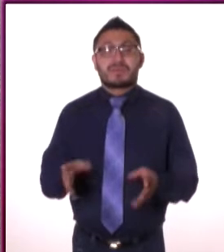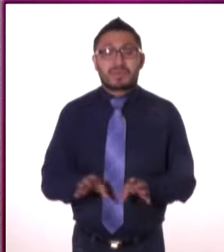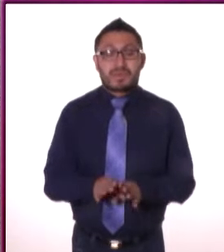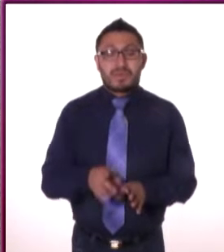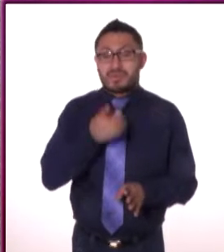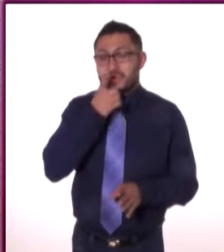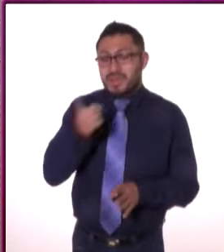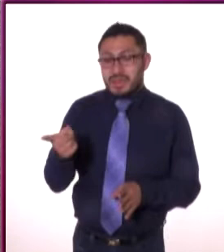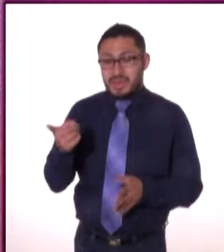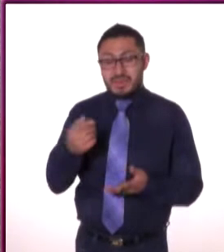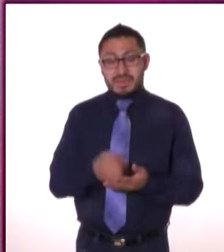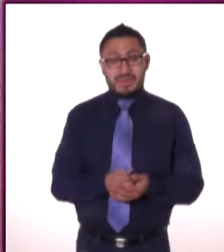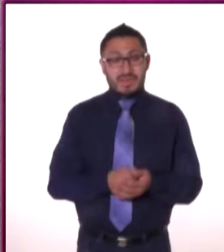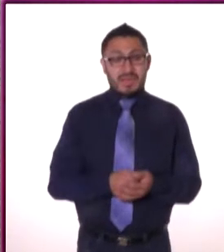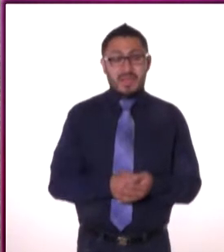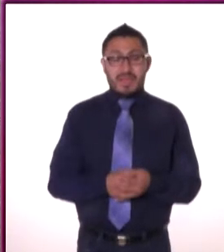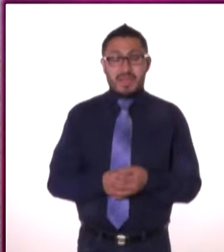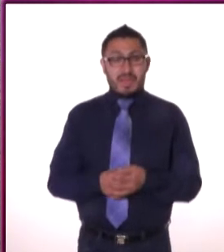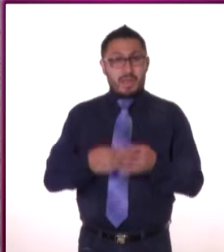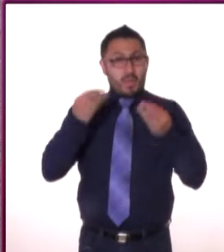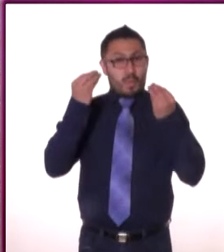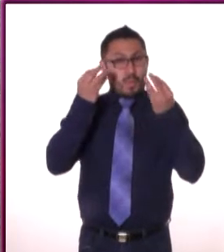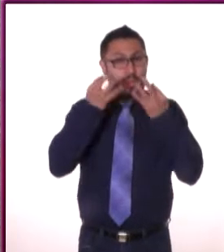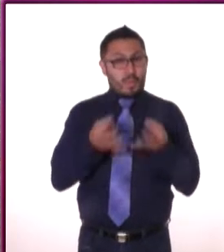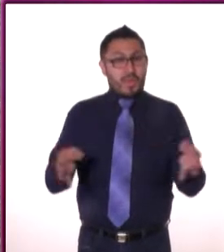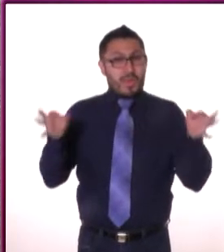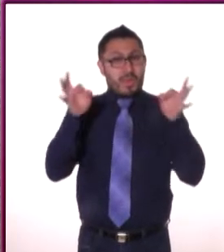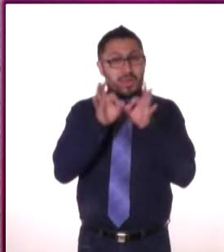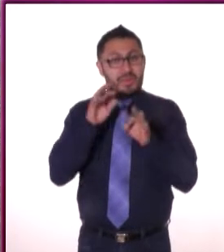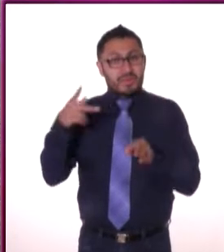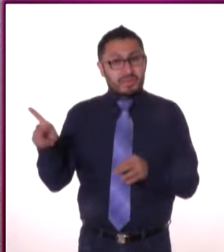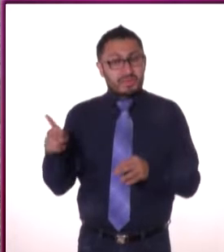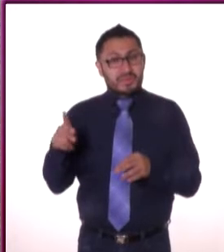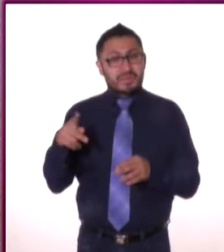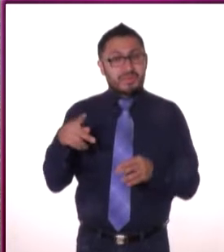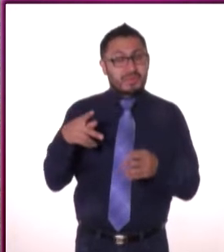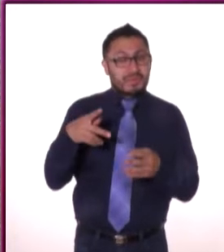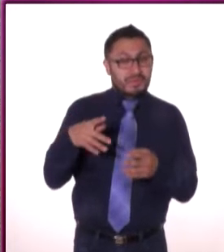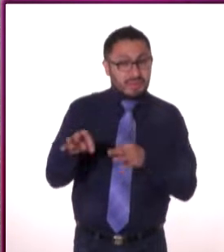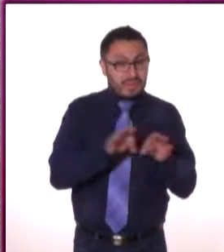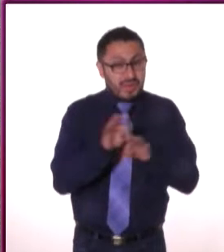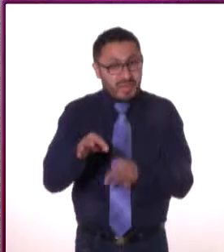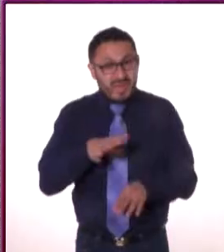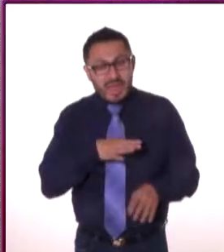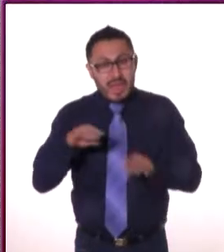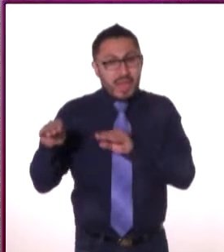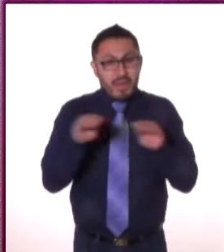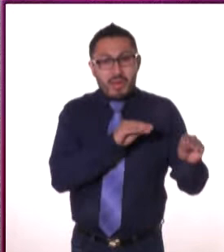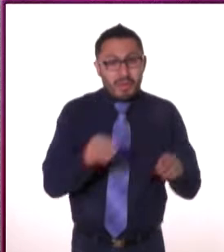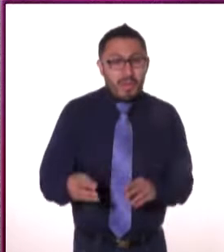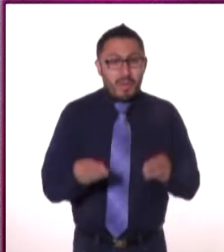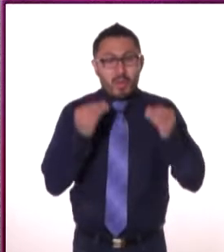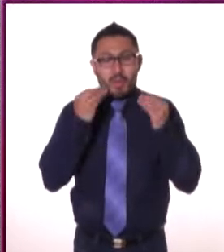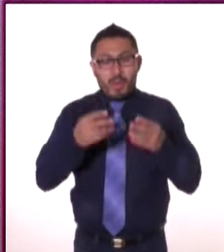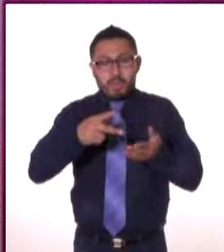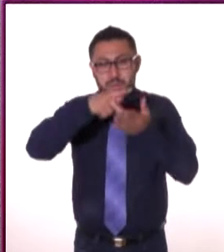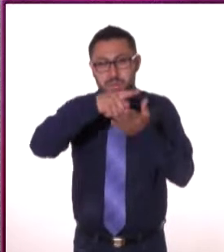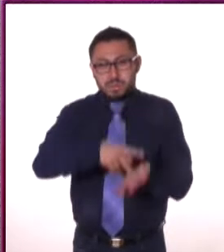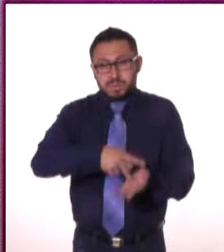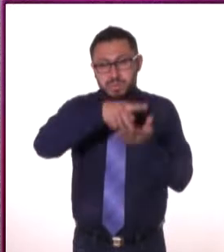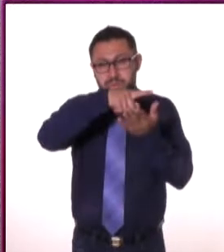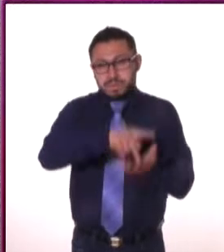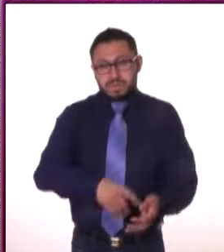eso le da a entender la gran importancia de sus dispositivos mecánicos y que le permiten mover